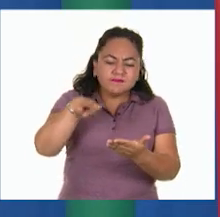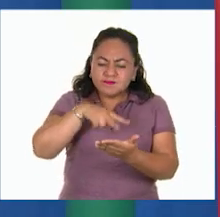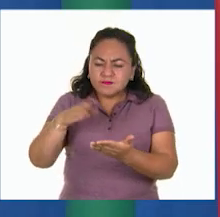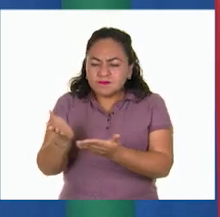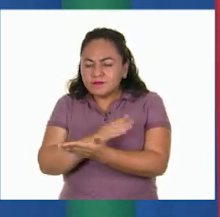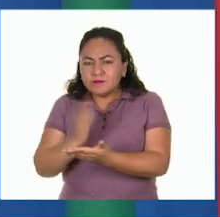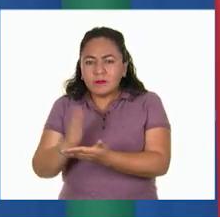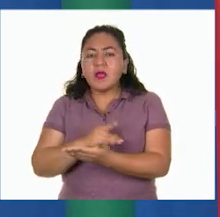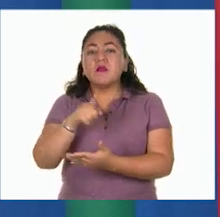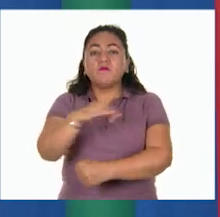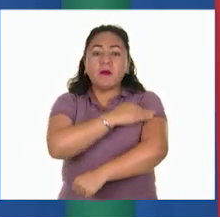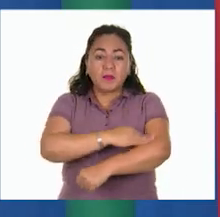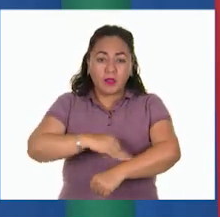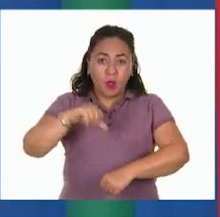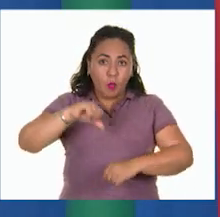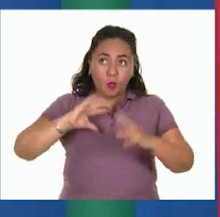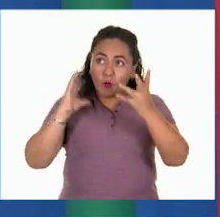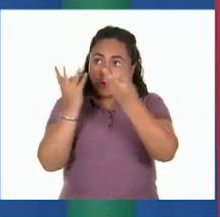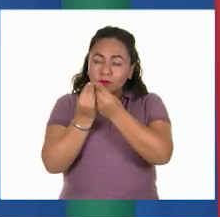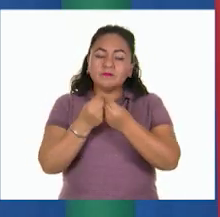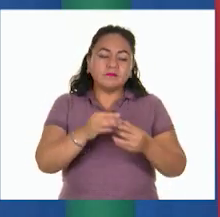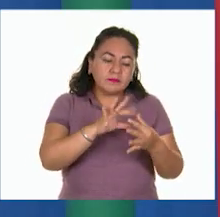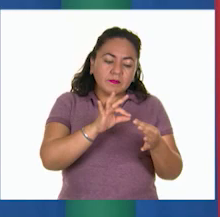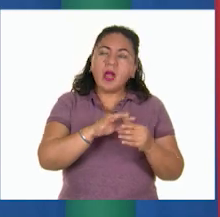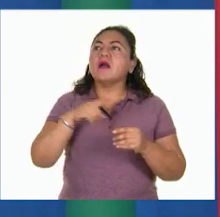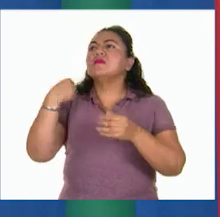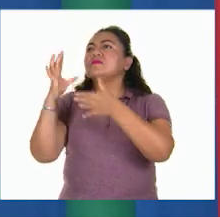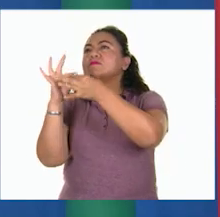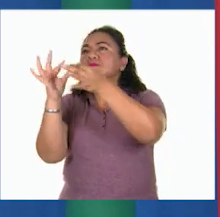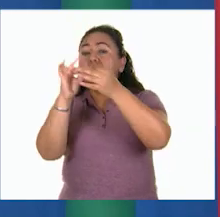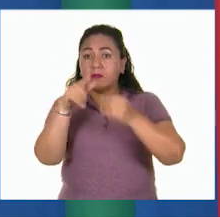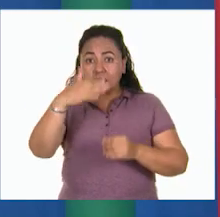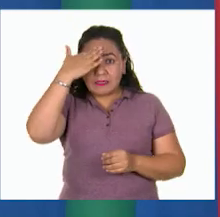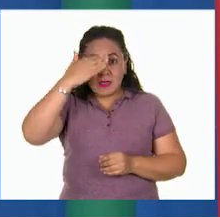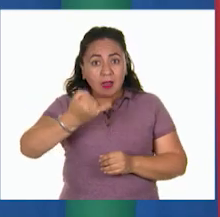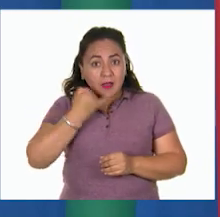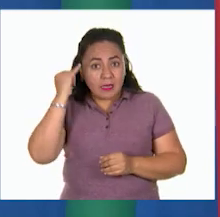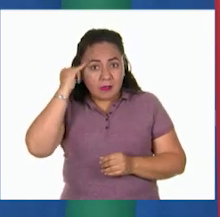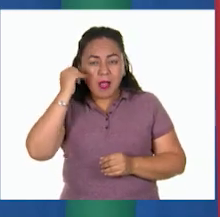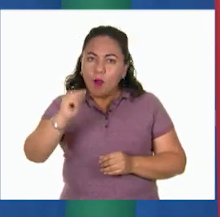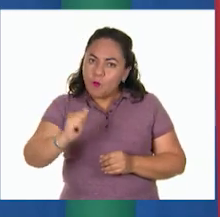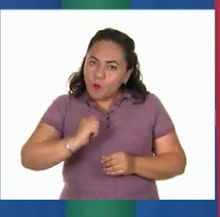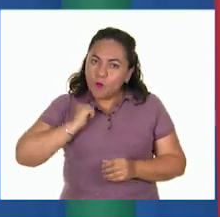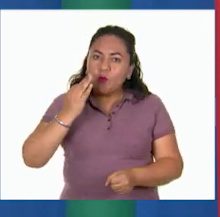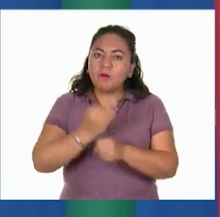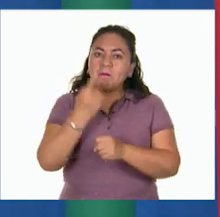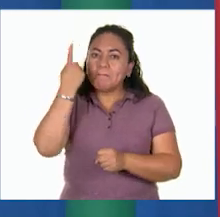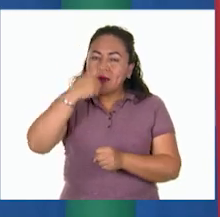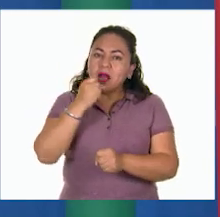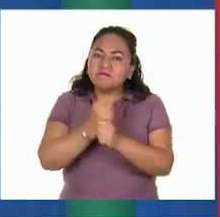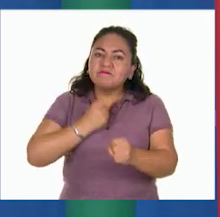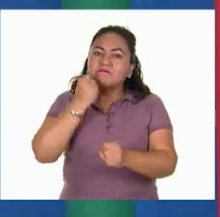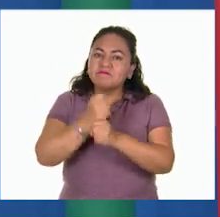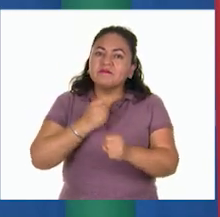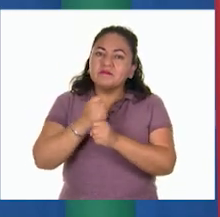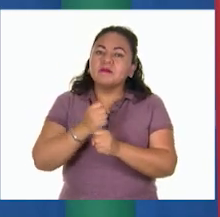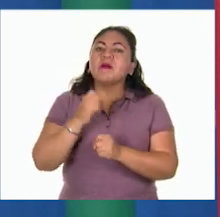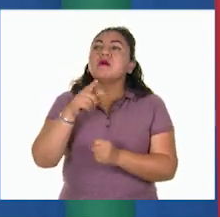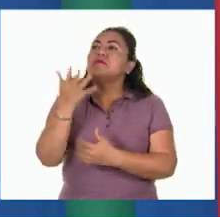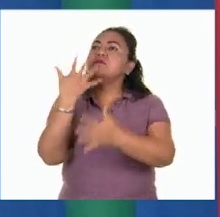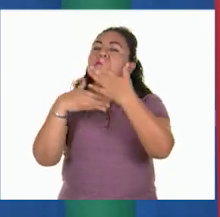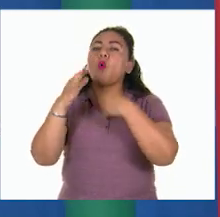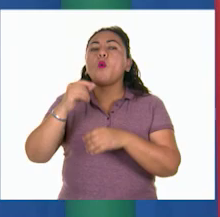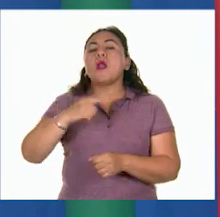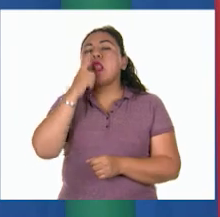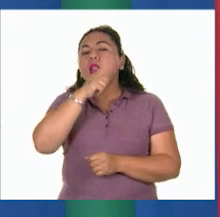tema de hoy con tu familia. Si tienes la fortuna de hablar una lengua indígena, aprovecha también este momento para practicarla y platica con tu familia en tu